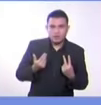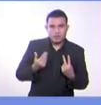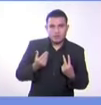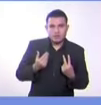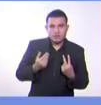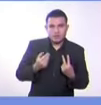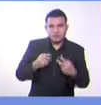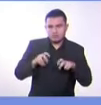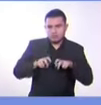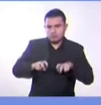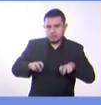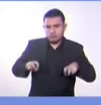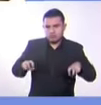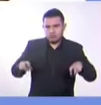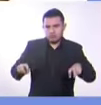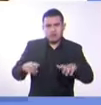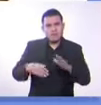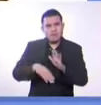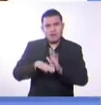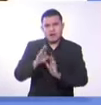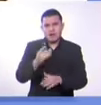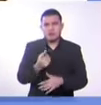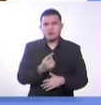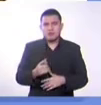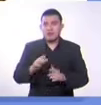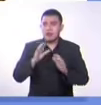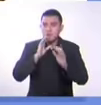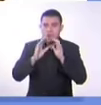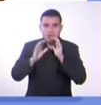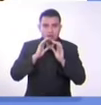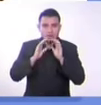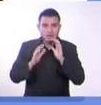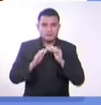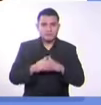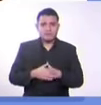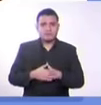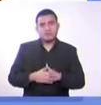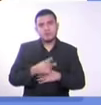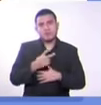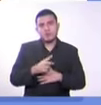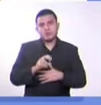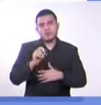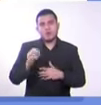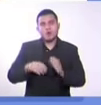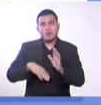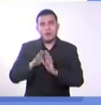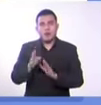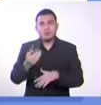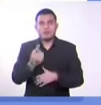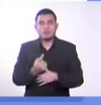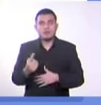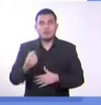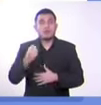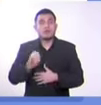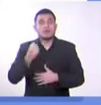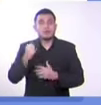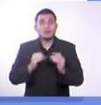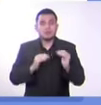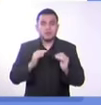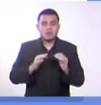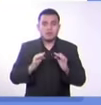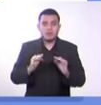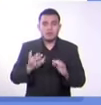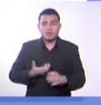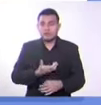se puede dar entre más personas. Exactamente. La comunicación se da entre dos o más personas, pero es importante también tener en